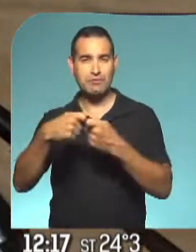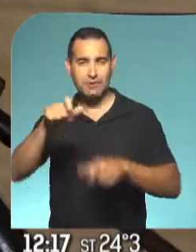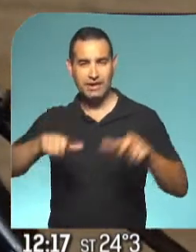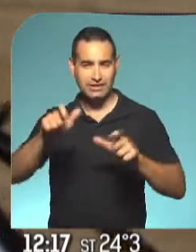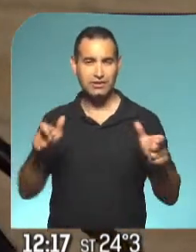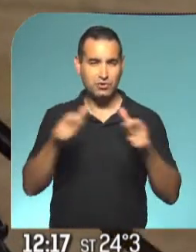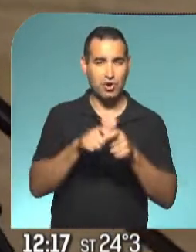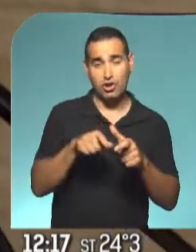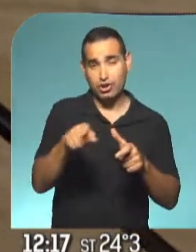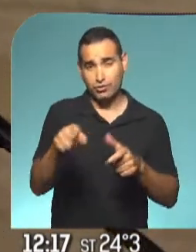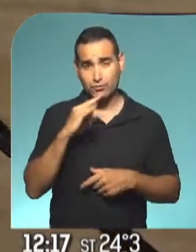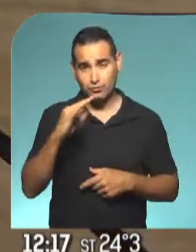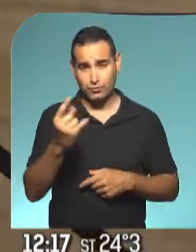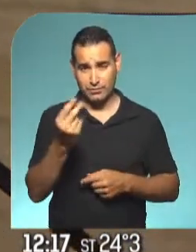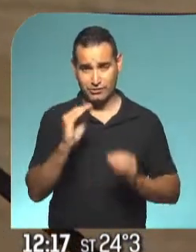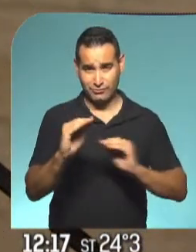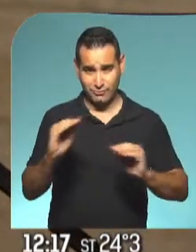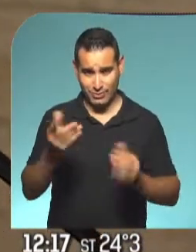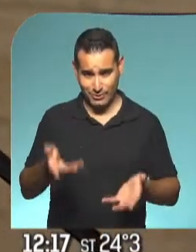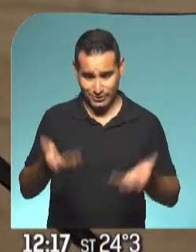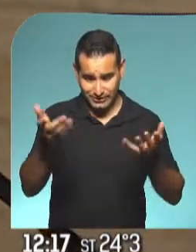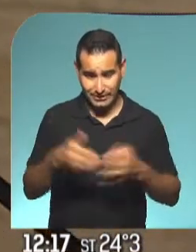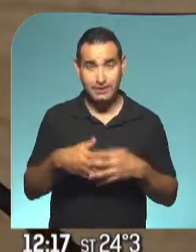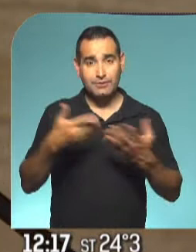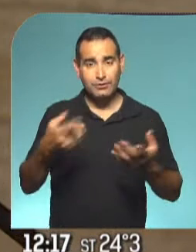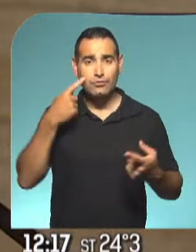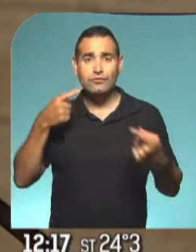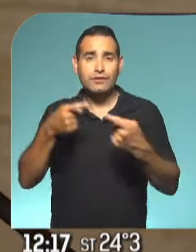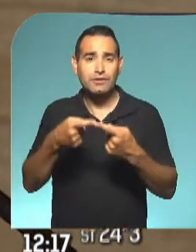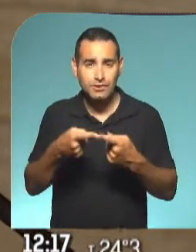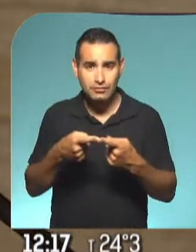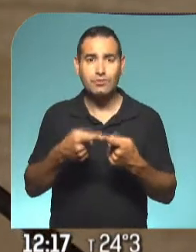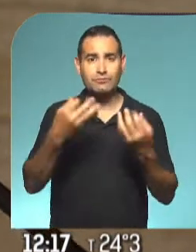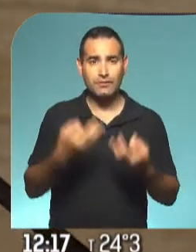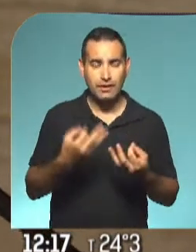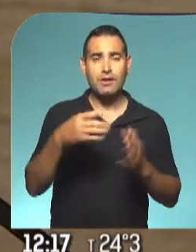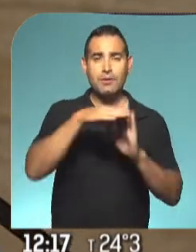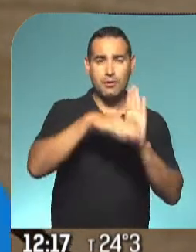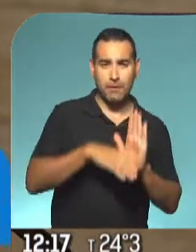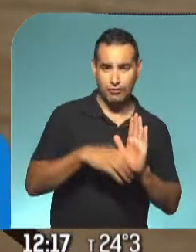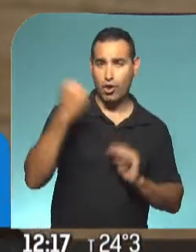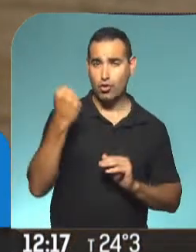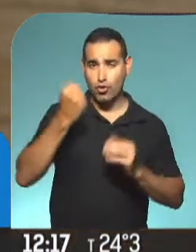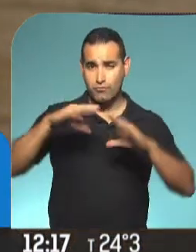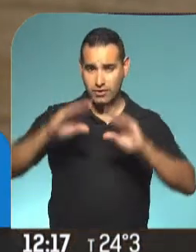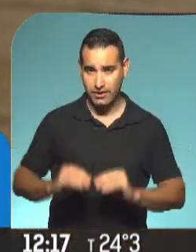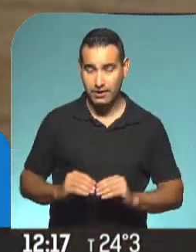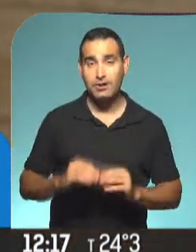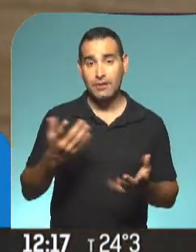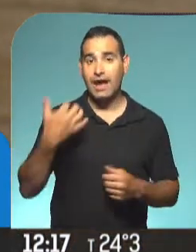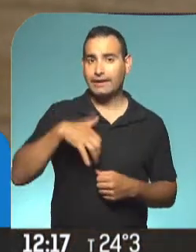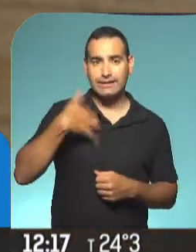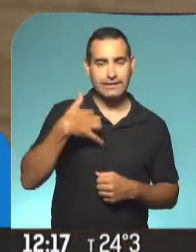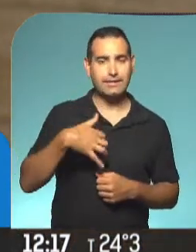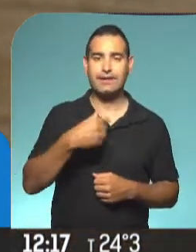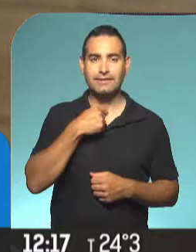son formadores de precios. Primero con el objetivo claro de marcar las pautas macroeconómicas, ¿no? Es decir, que realmente Argentina apunta a tener